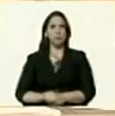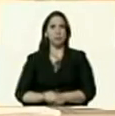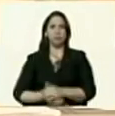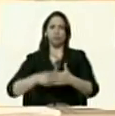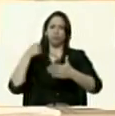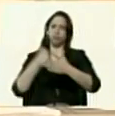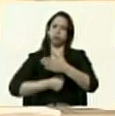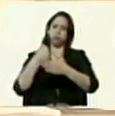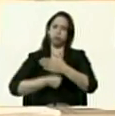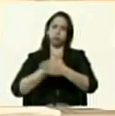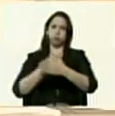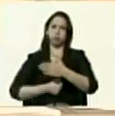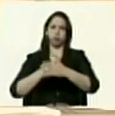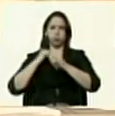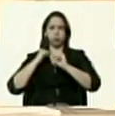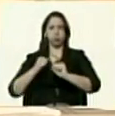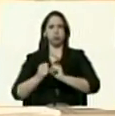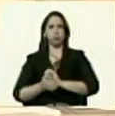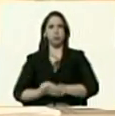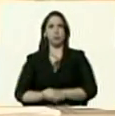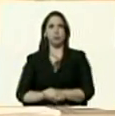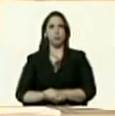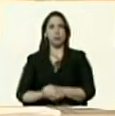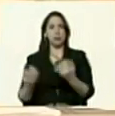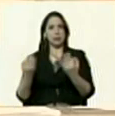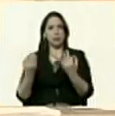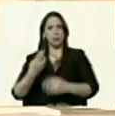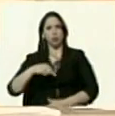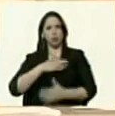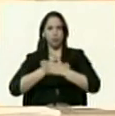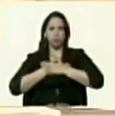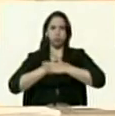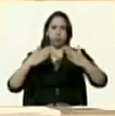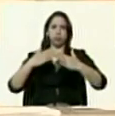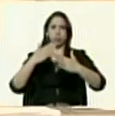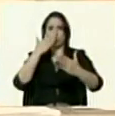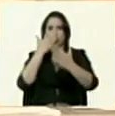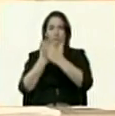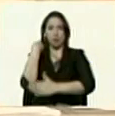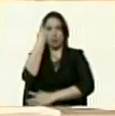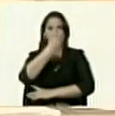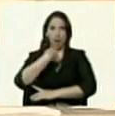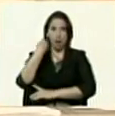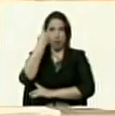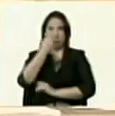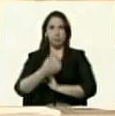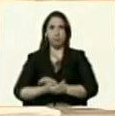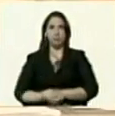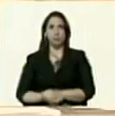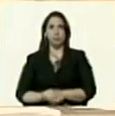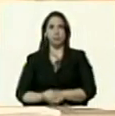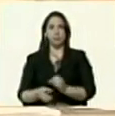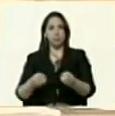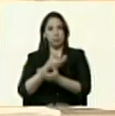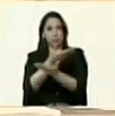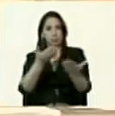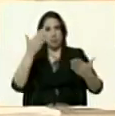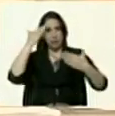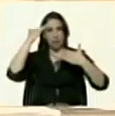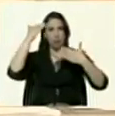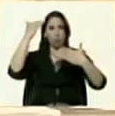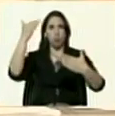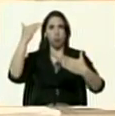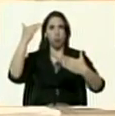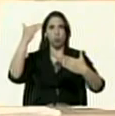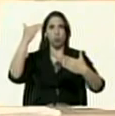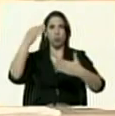combatientes, combatientes. Y siempre estamos dispuestos a dar la cara. Por eso los saludo, he